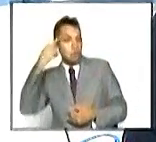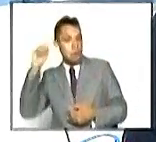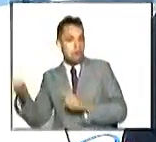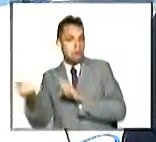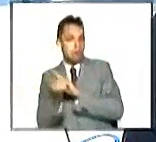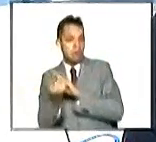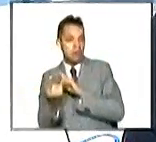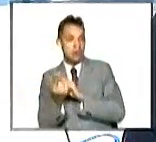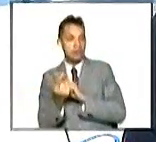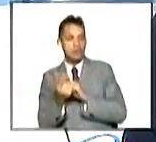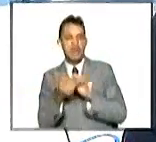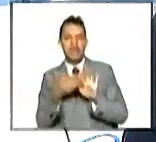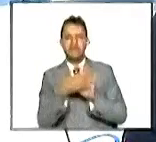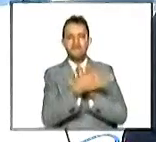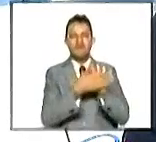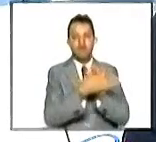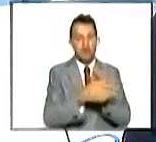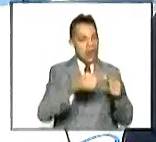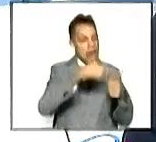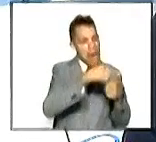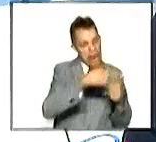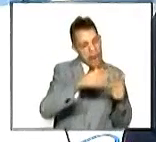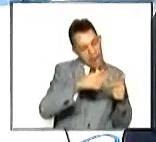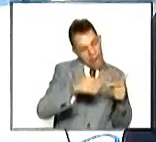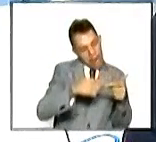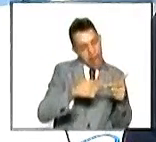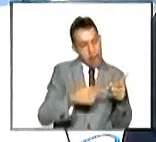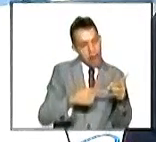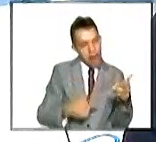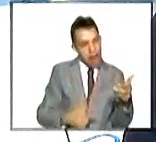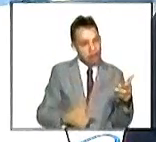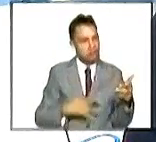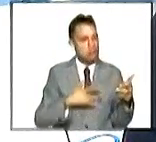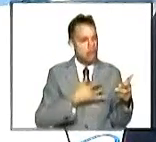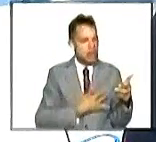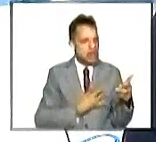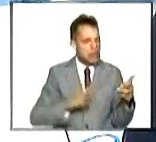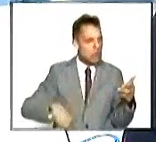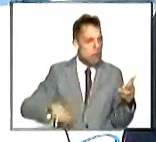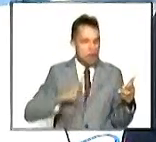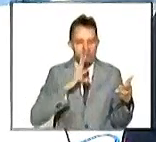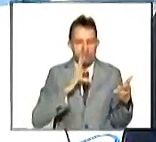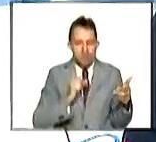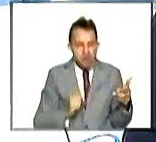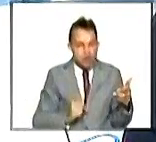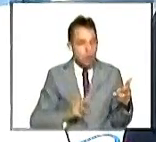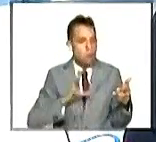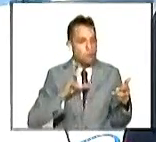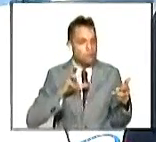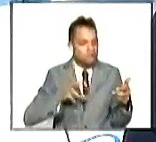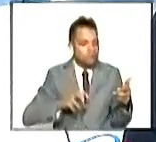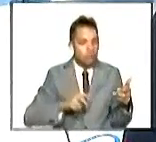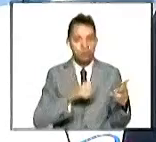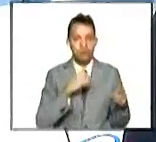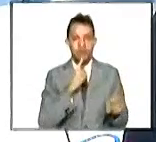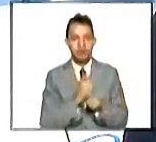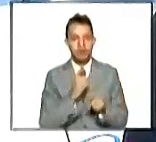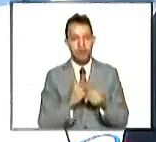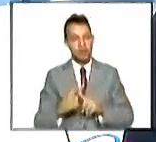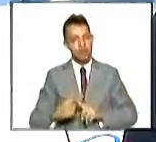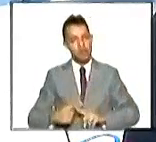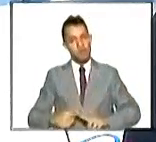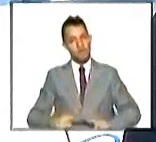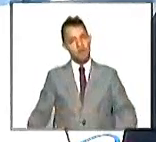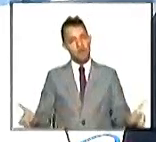y empezó a referir una serie de procesos de deterioro, pero era un proceso de deterioro distinto al